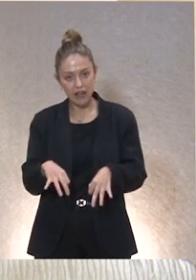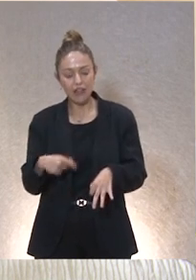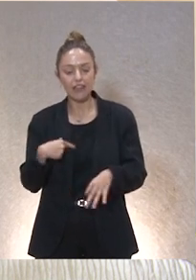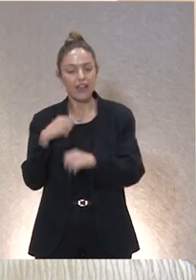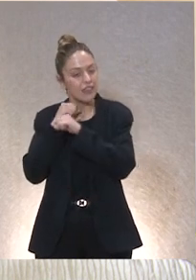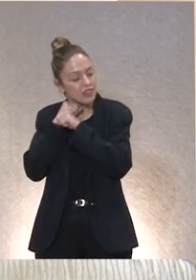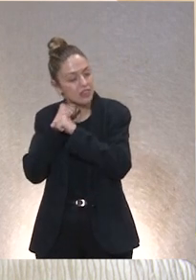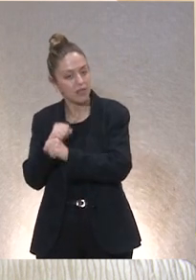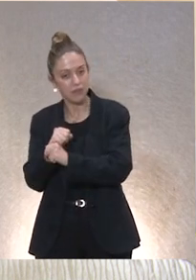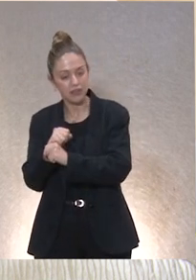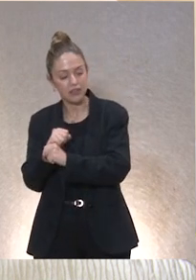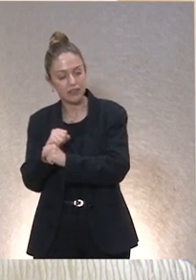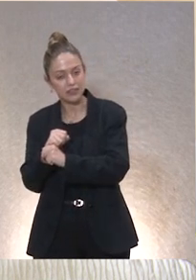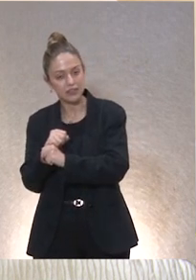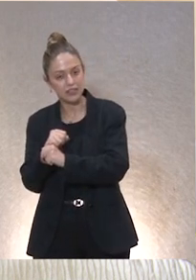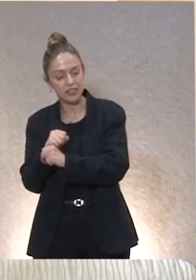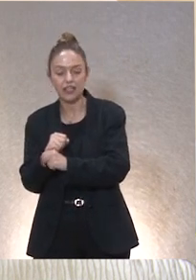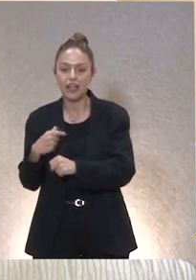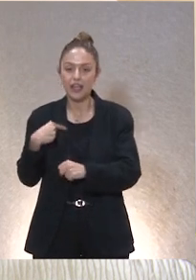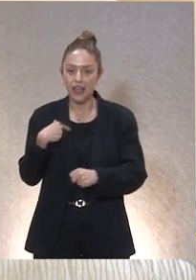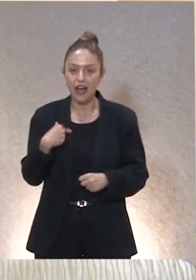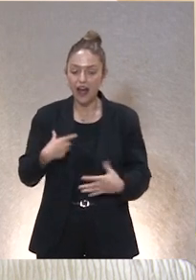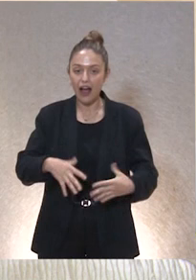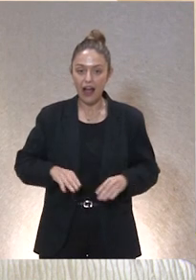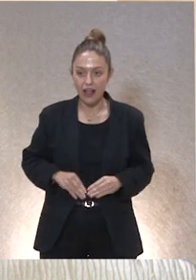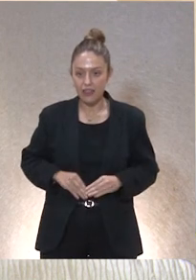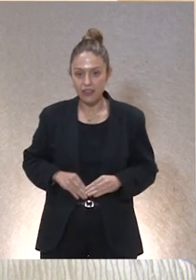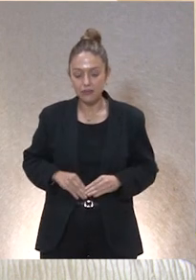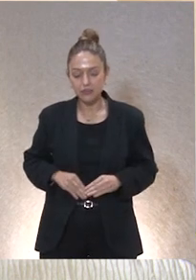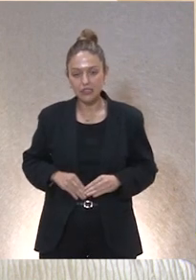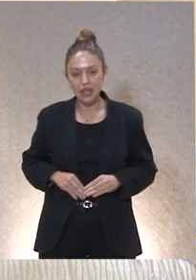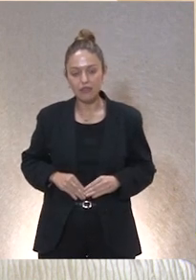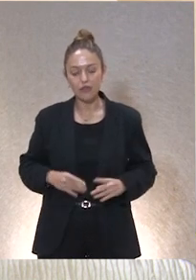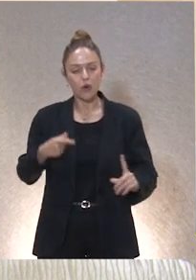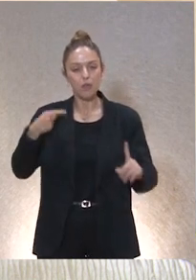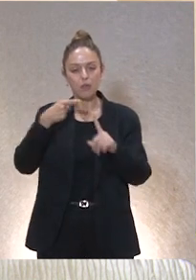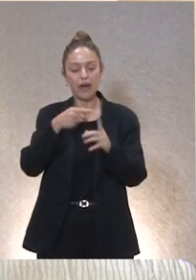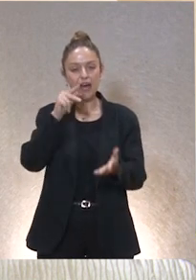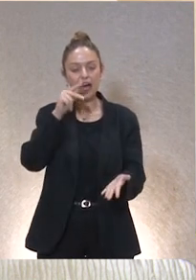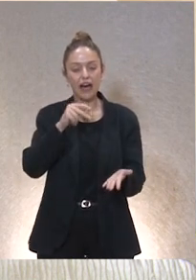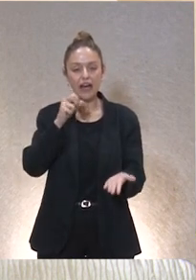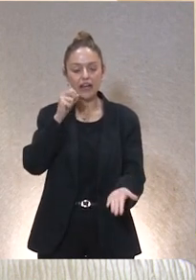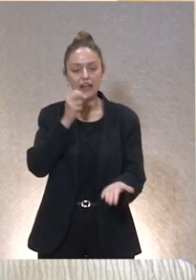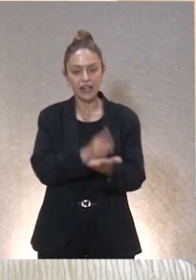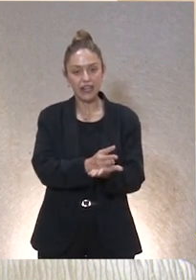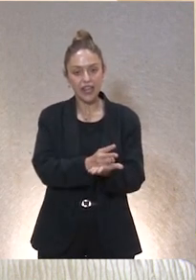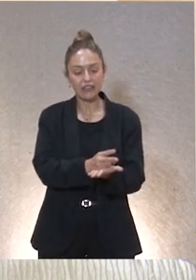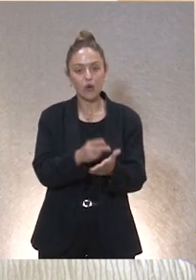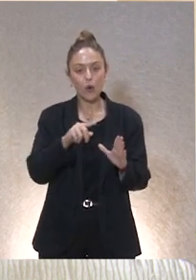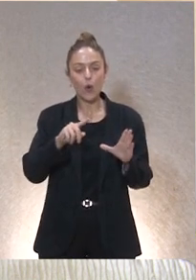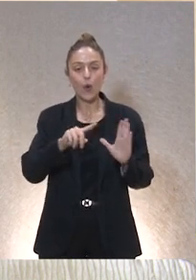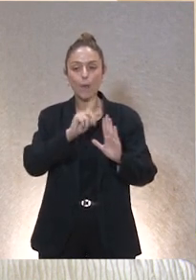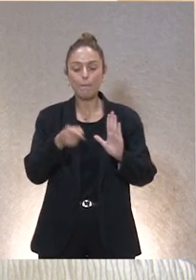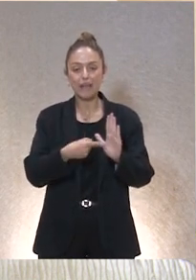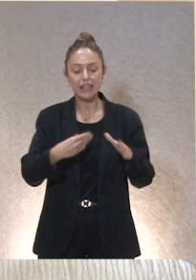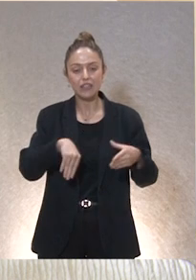dependientes aceptando lúcidamente nuestras limitaciones para afrontar el reto que plena inclusión nos encomendó al